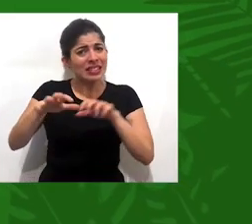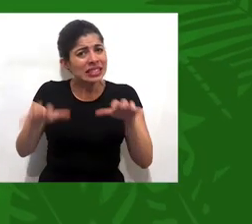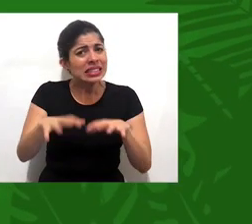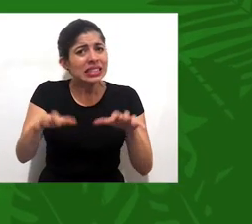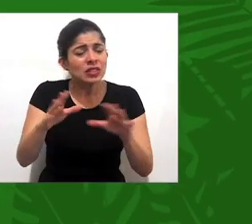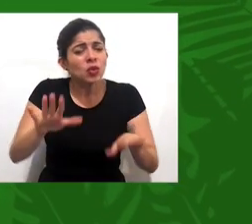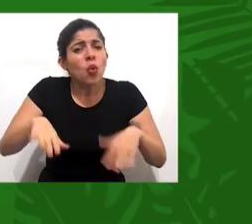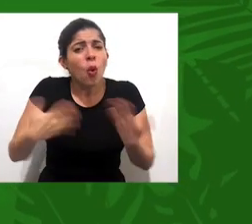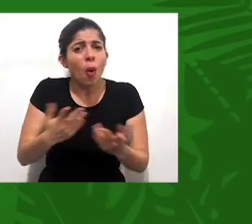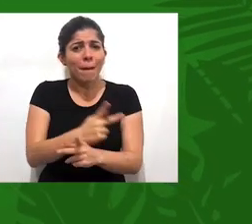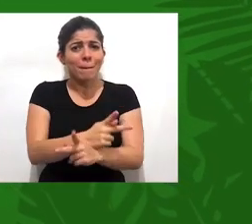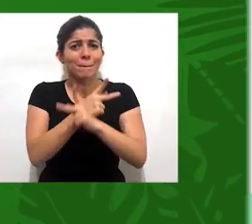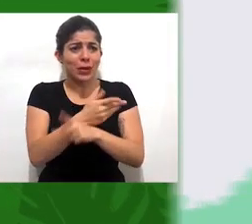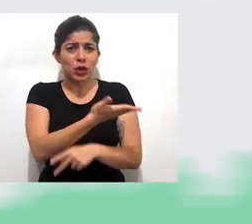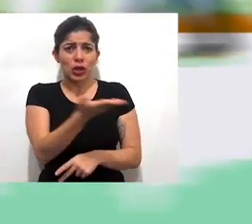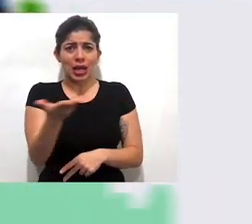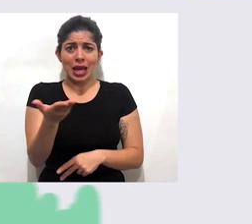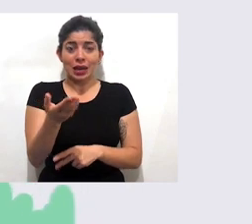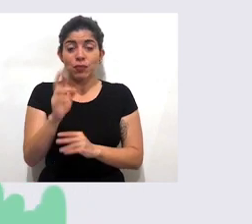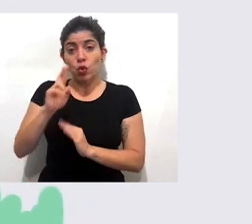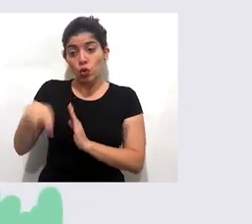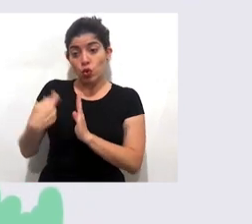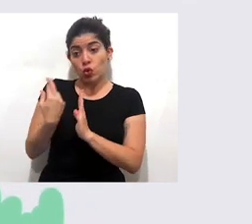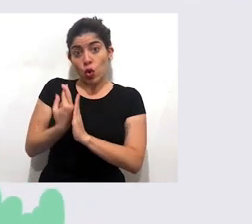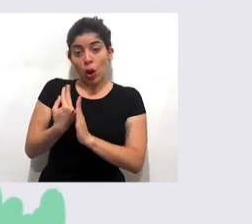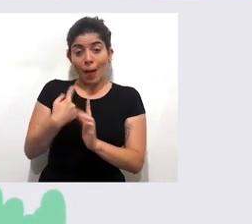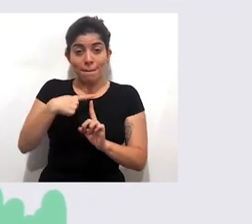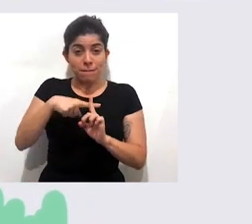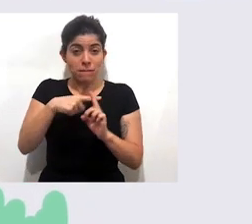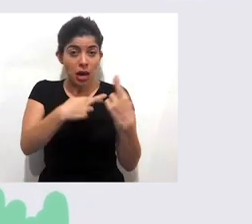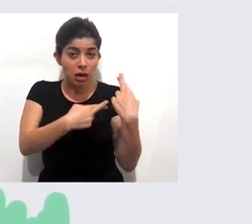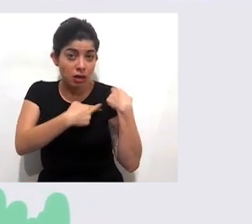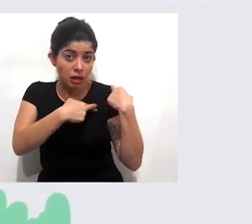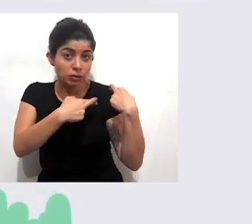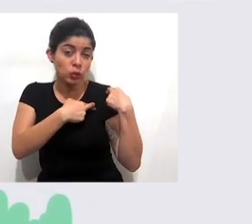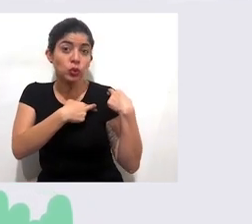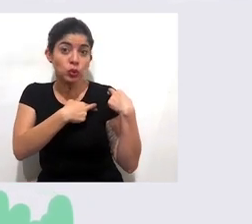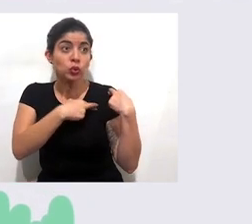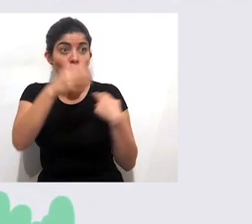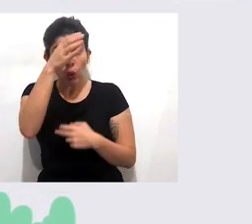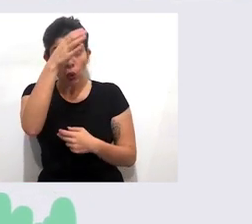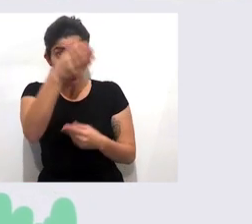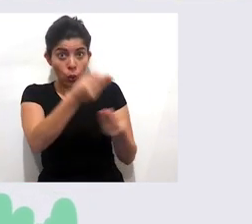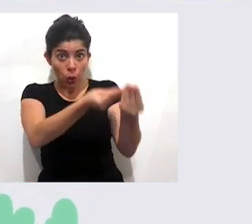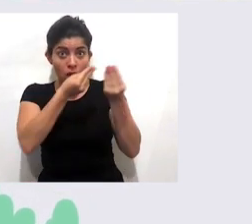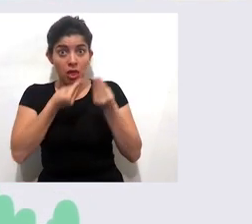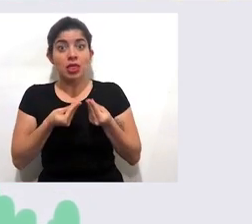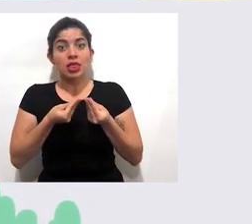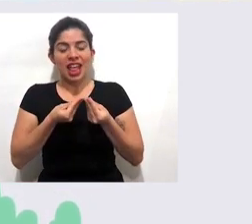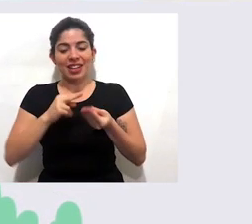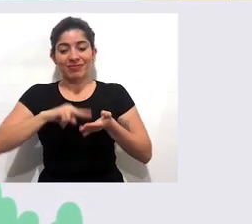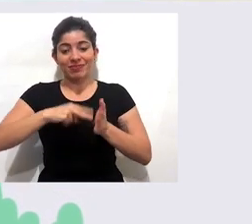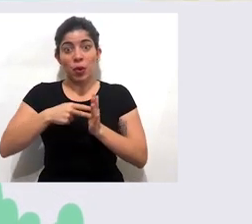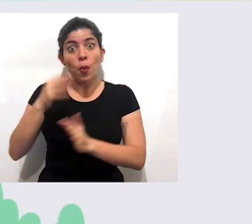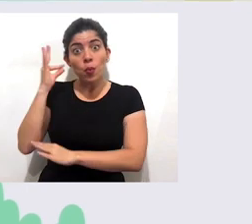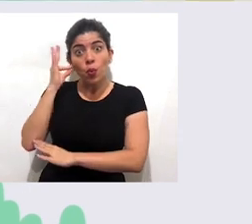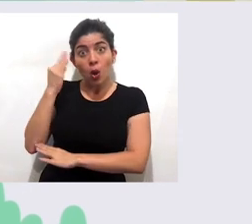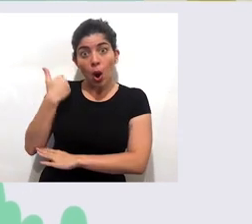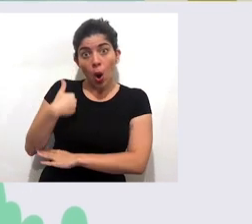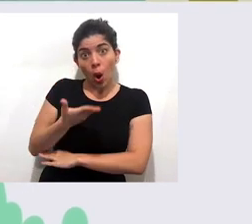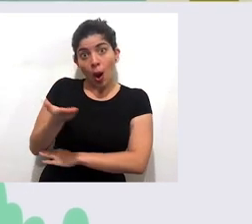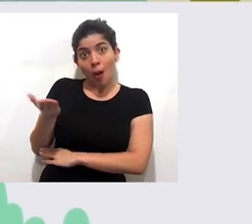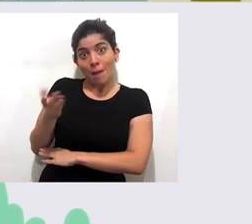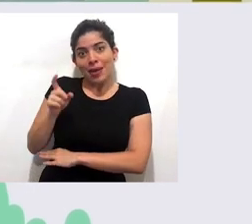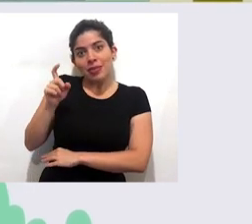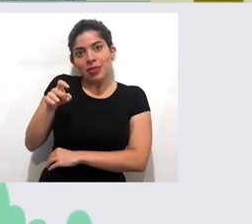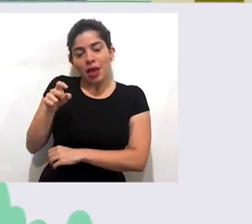que tomemos acciones para protegerla. Los roles y las responsabilidades que impone nuestra cultura hacen que mujeres